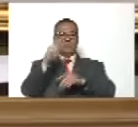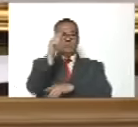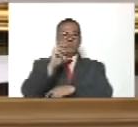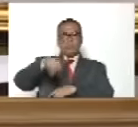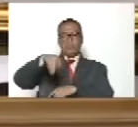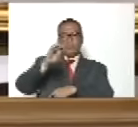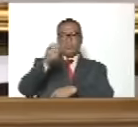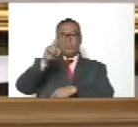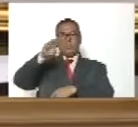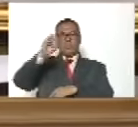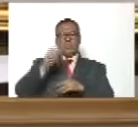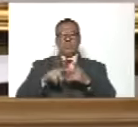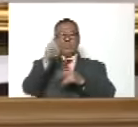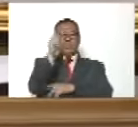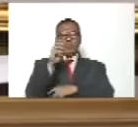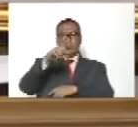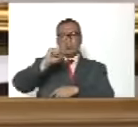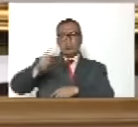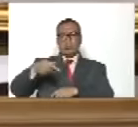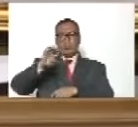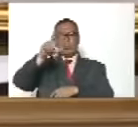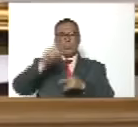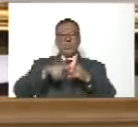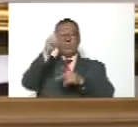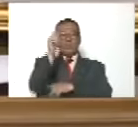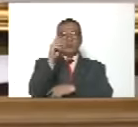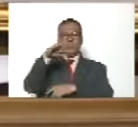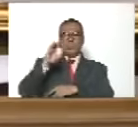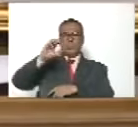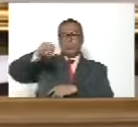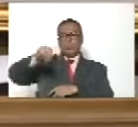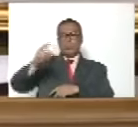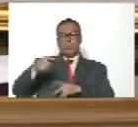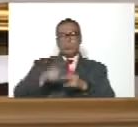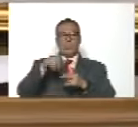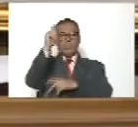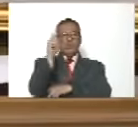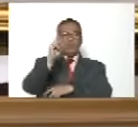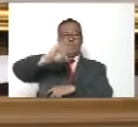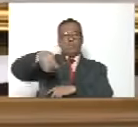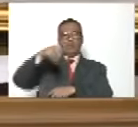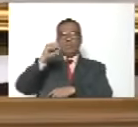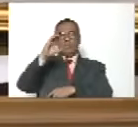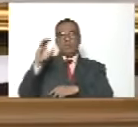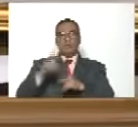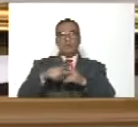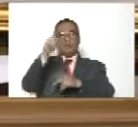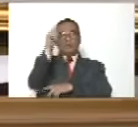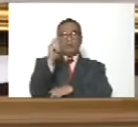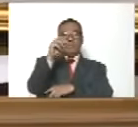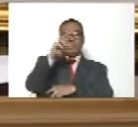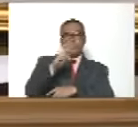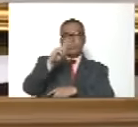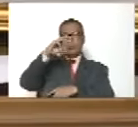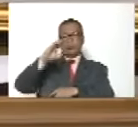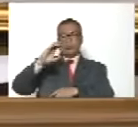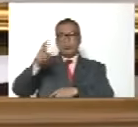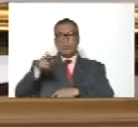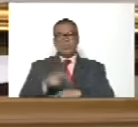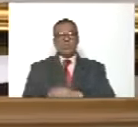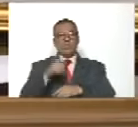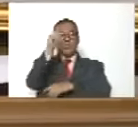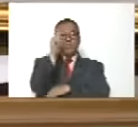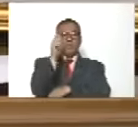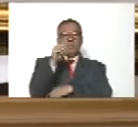Pedro Infante, el diputado Ángel Rodríguez, el diputado Carlos Mogollón, el diputado Jesús Suárez Churio, el diputado Leonardo Chirinos,